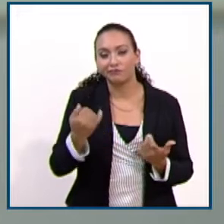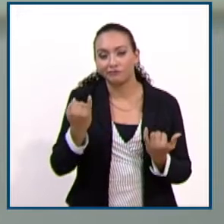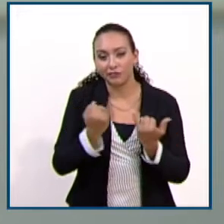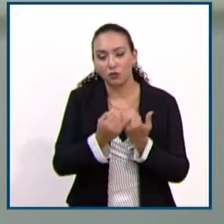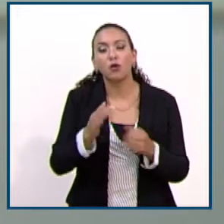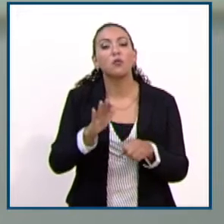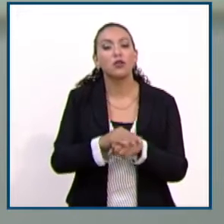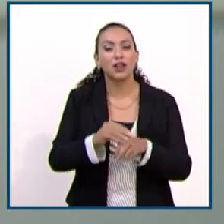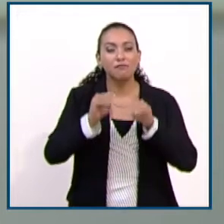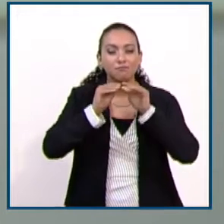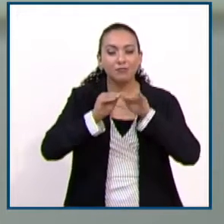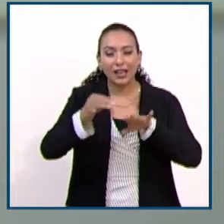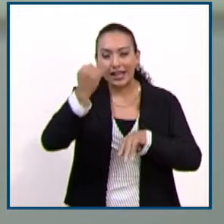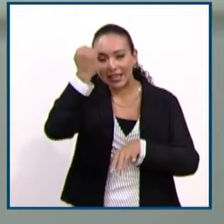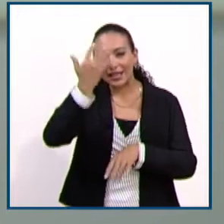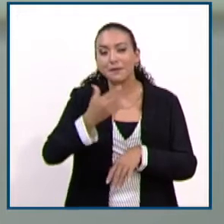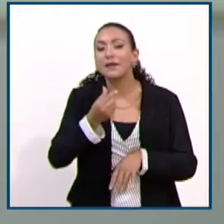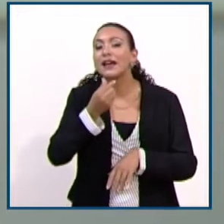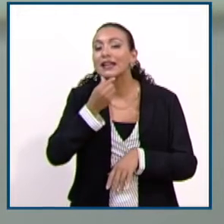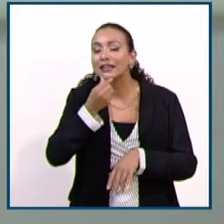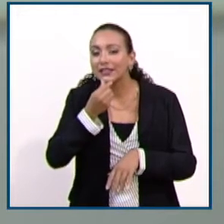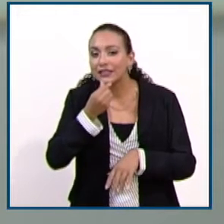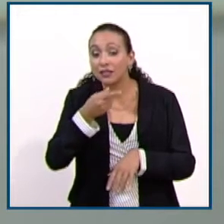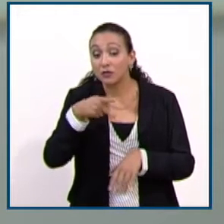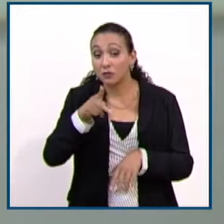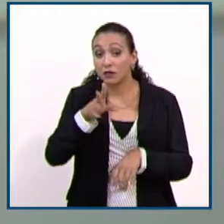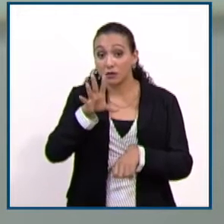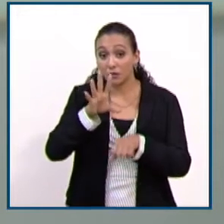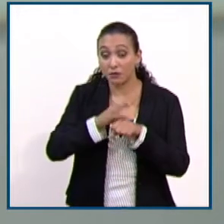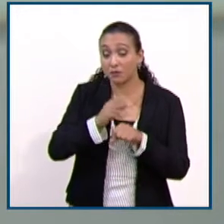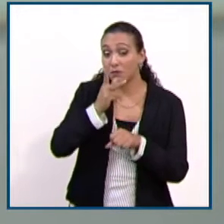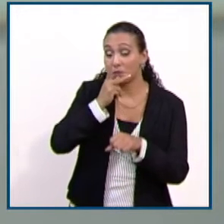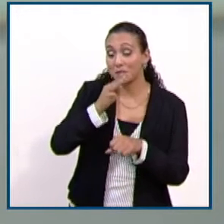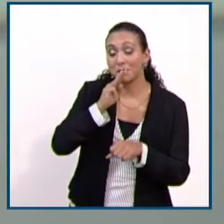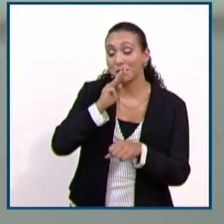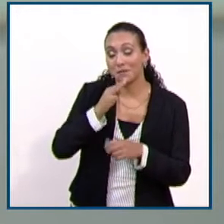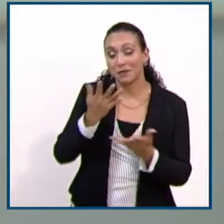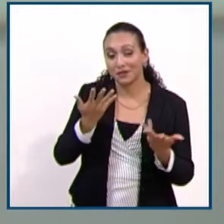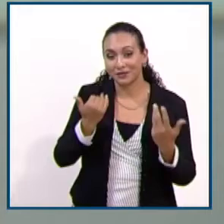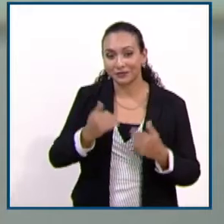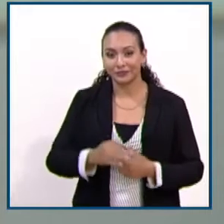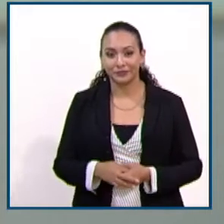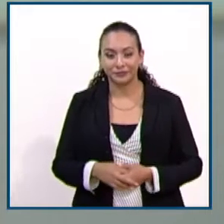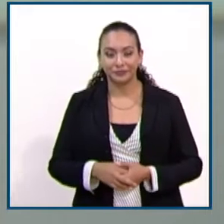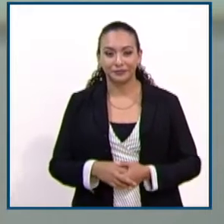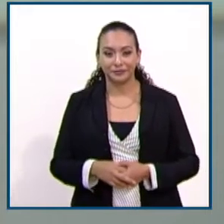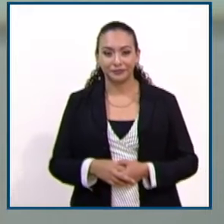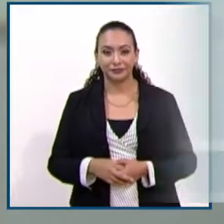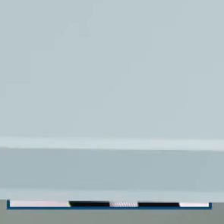difundir propaganda con imágenes de niños sin contar con la autorización respectiva.